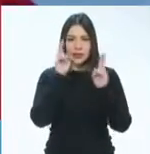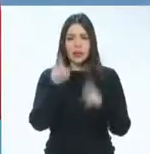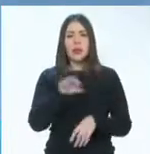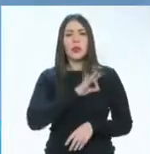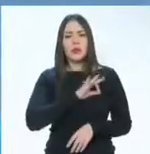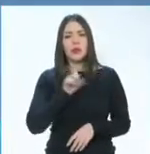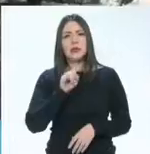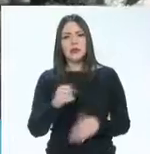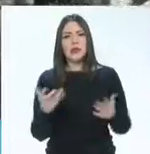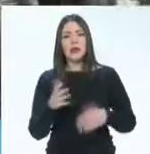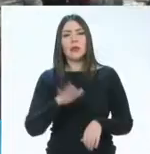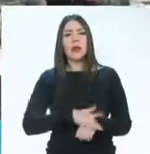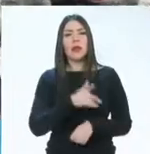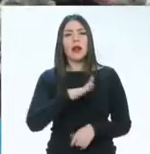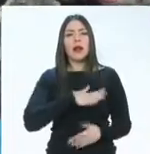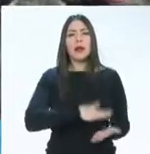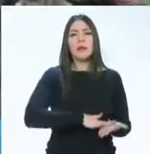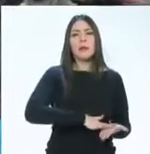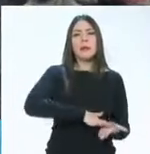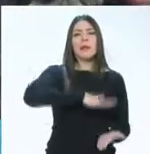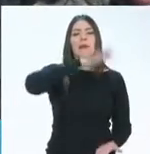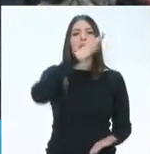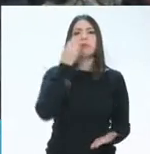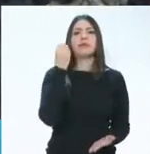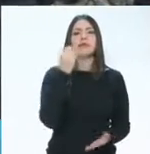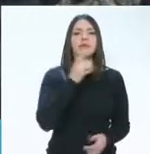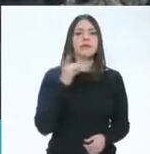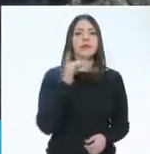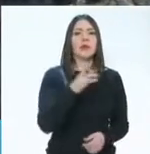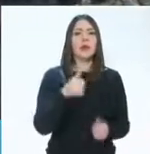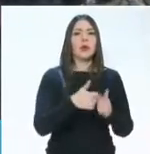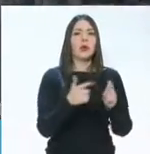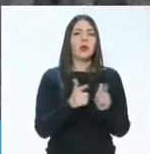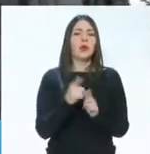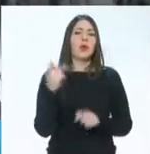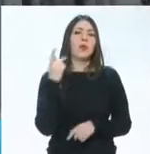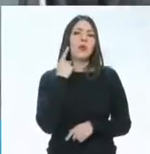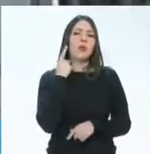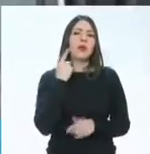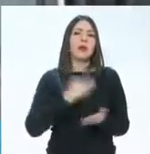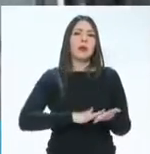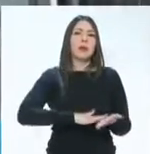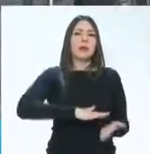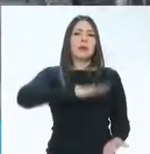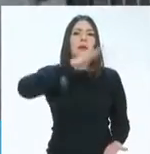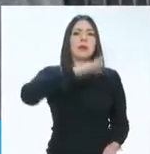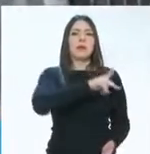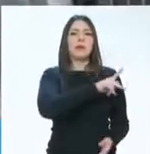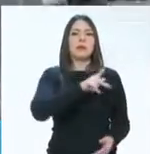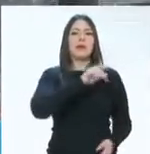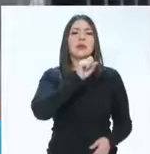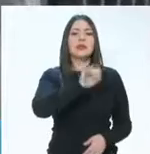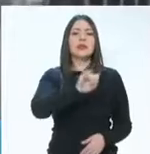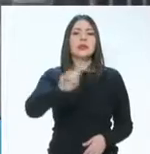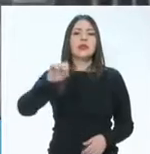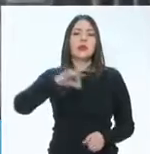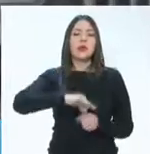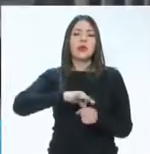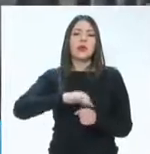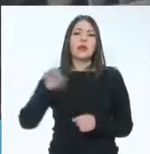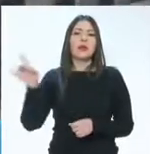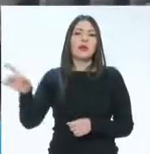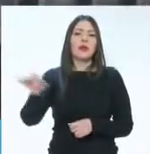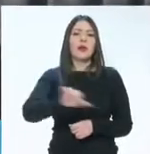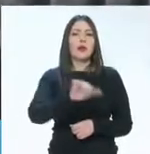hacer porque tienen una mayoría abrumadora que representa pues la voluntad popular que se manifestó en las últimas